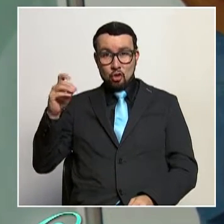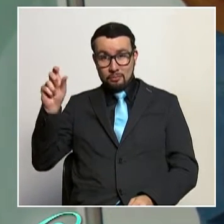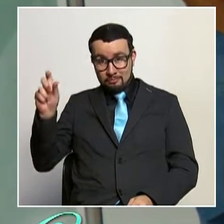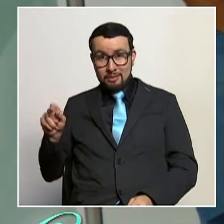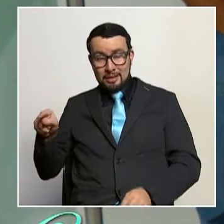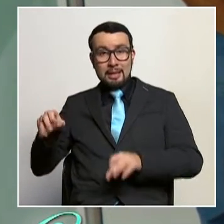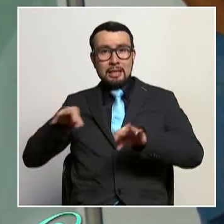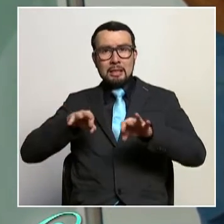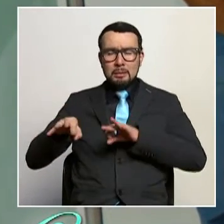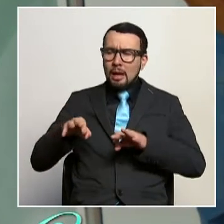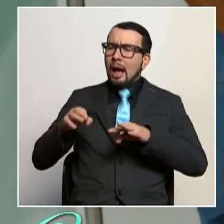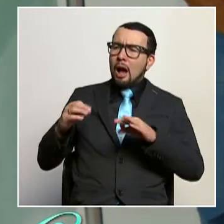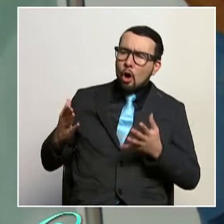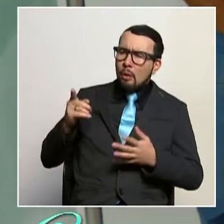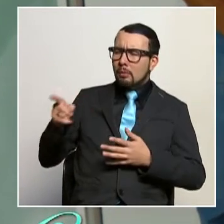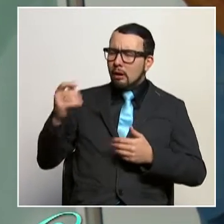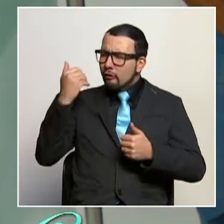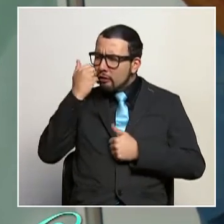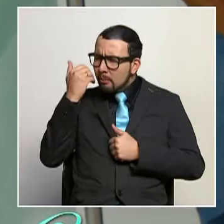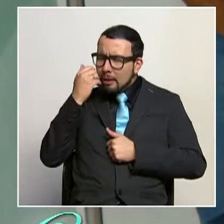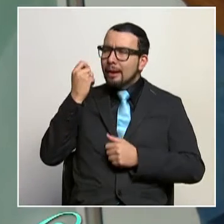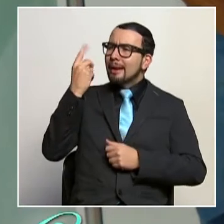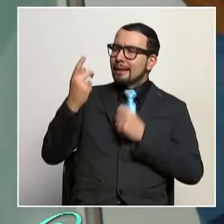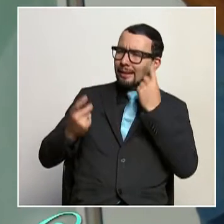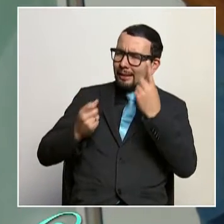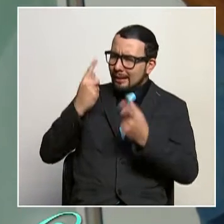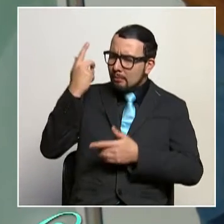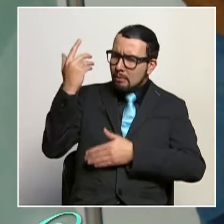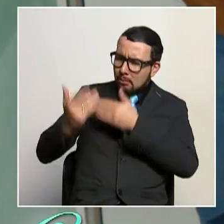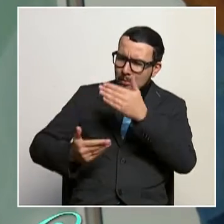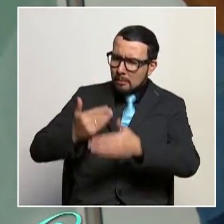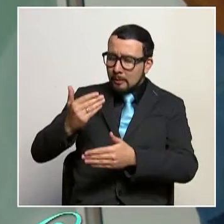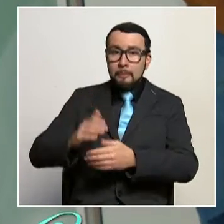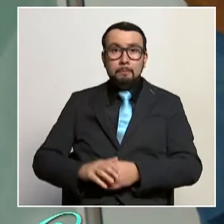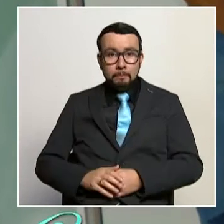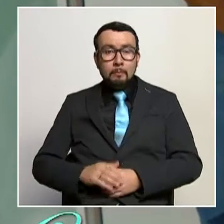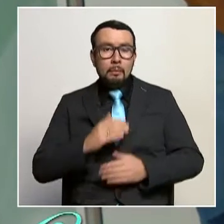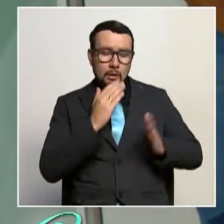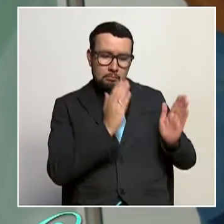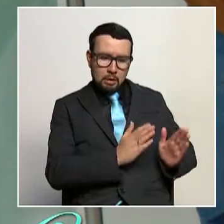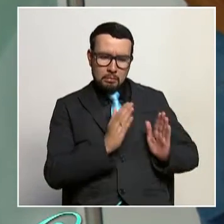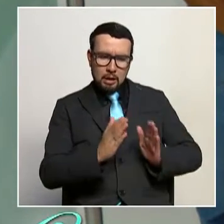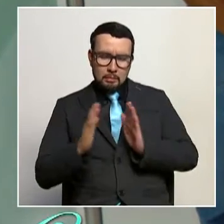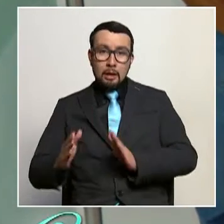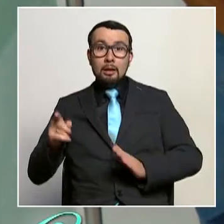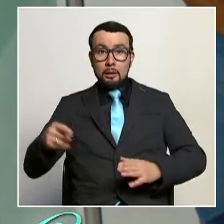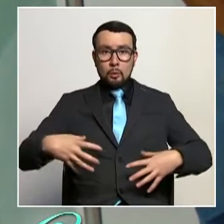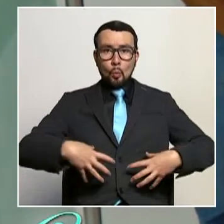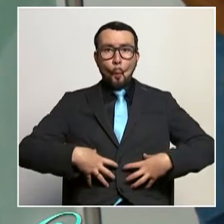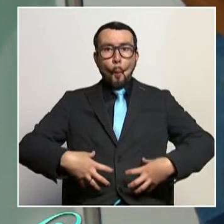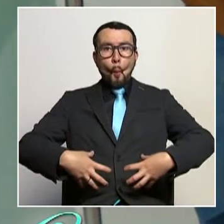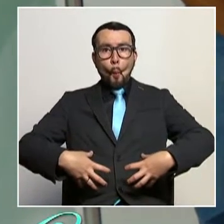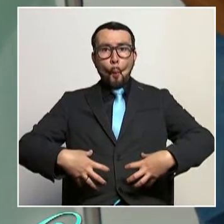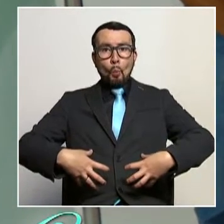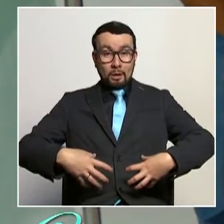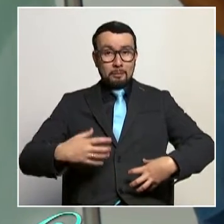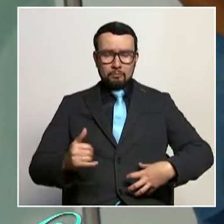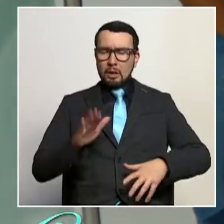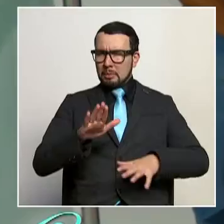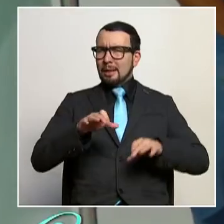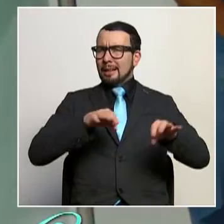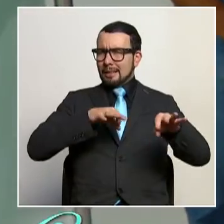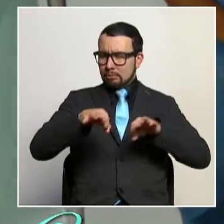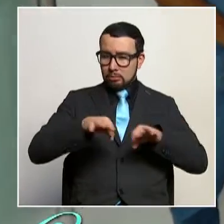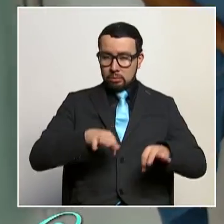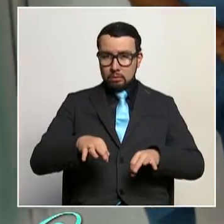el proceso de la enfermedad. Como ha pasado el tiempo, vamos a ir retirando estas ventosas para que ahora profundicemos más del caso clínico,